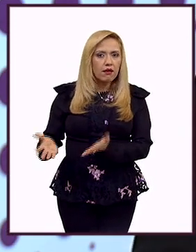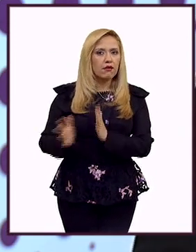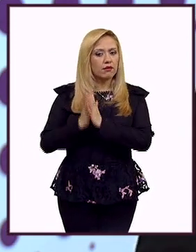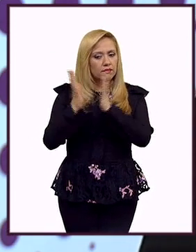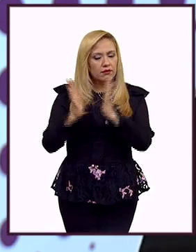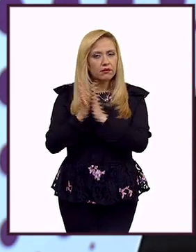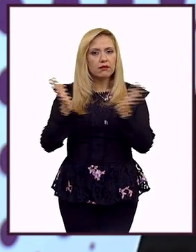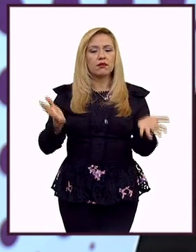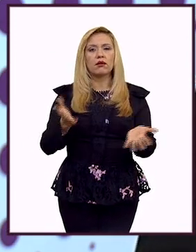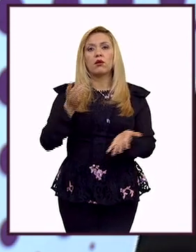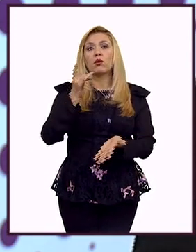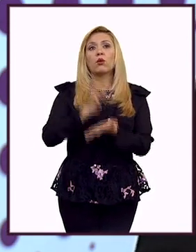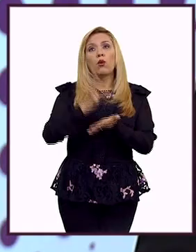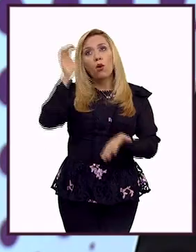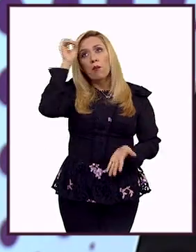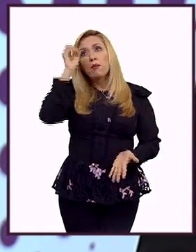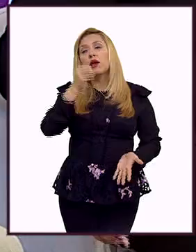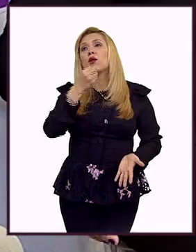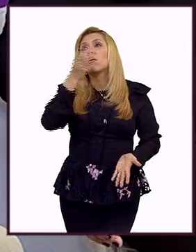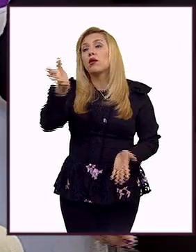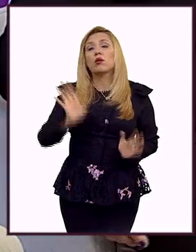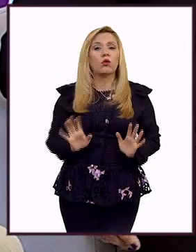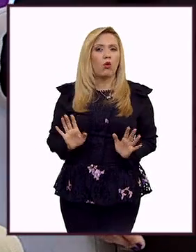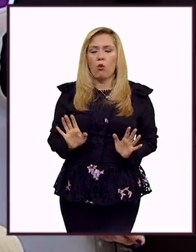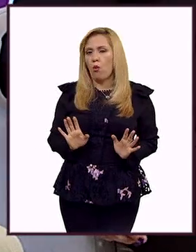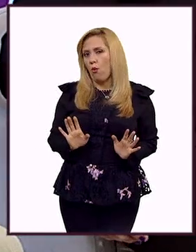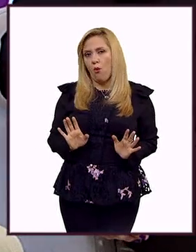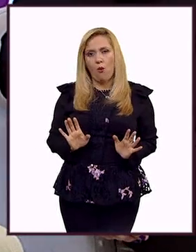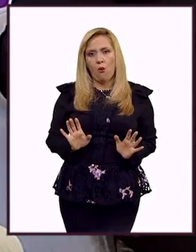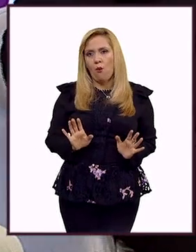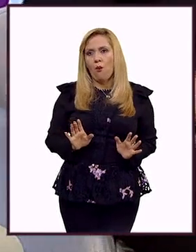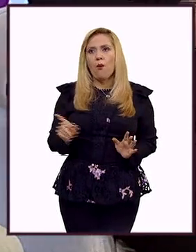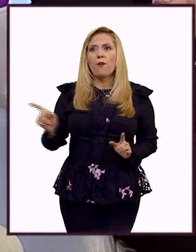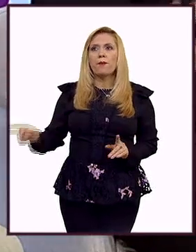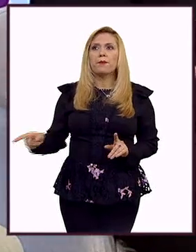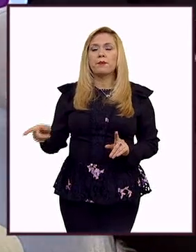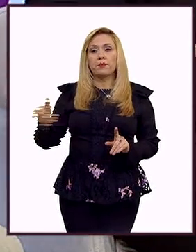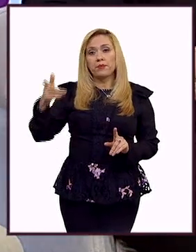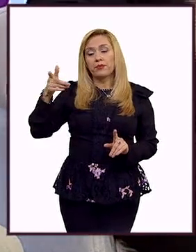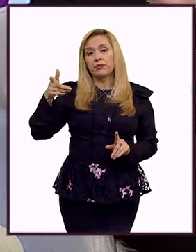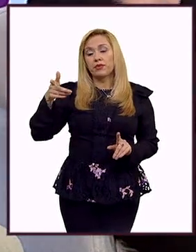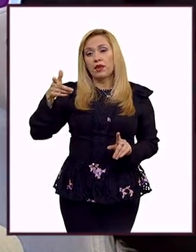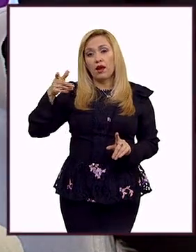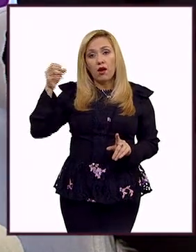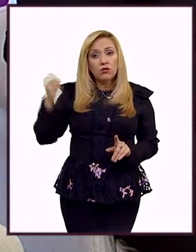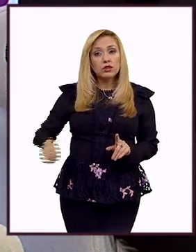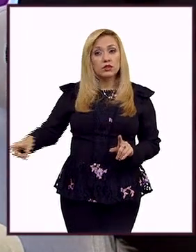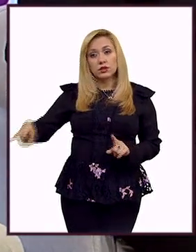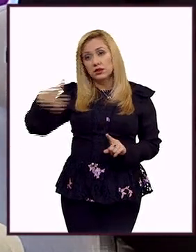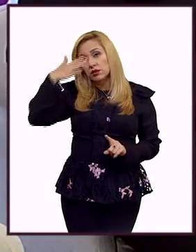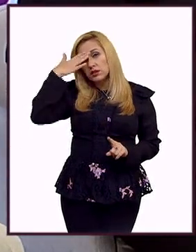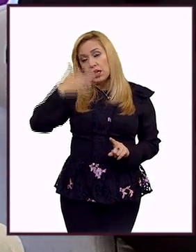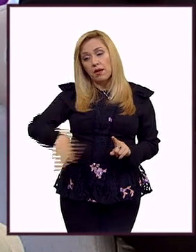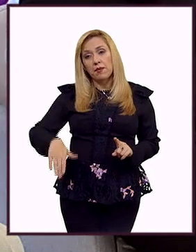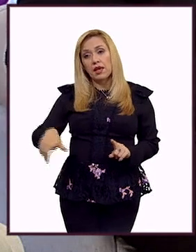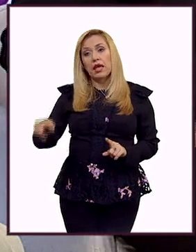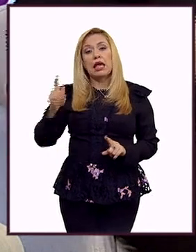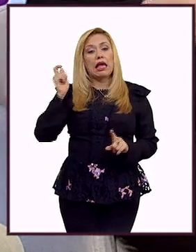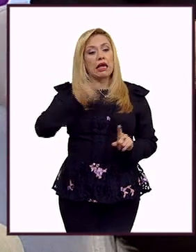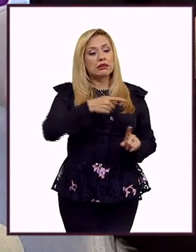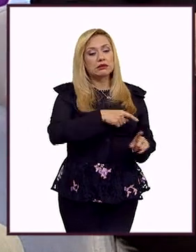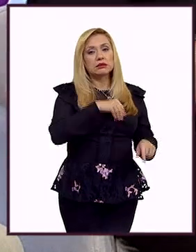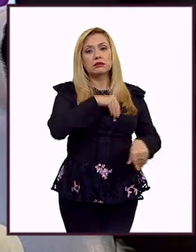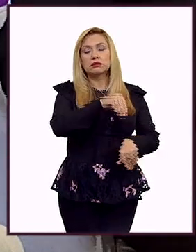para tomar opinión. O sea, los mecanismos de participación no tienen el objetivo de saber qué piensas de este proyecto que ya decidí, ¿no?